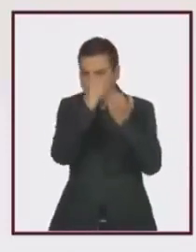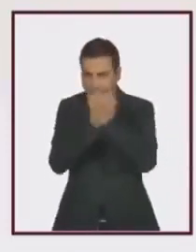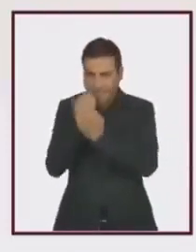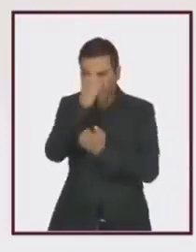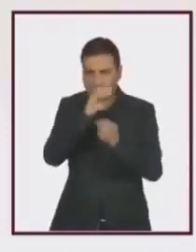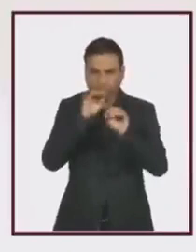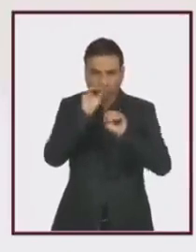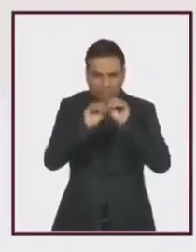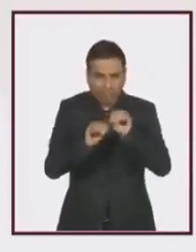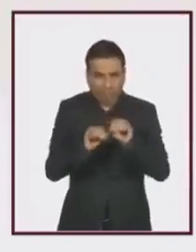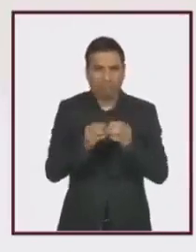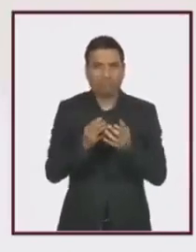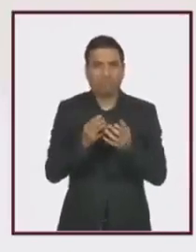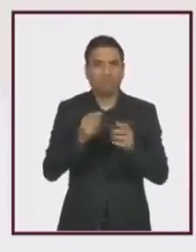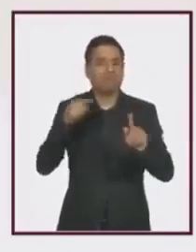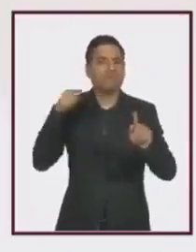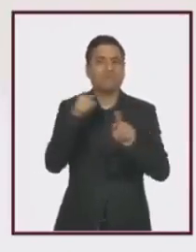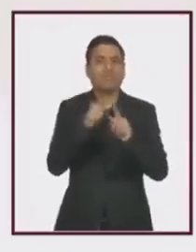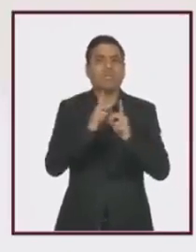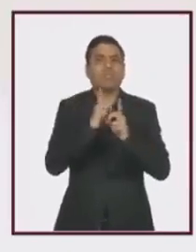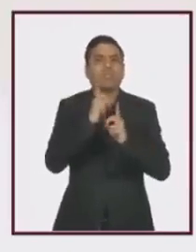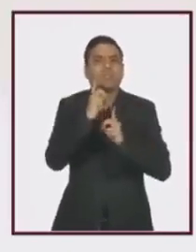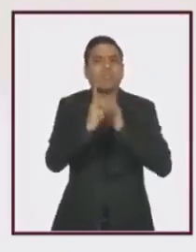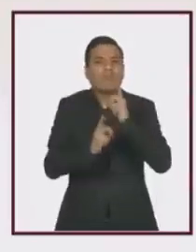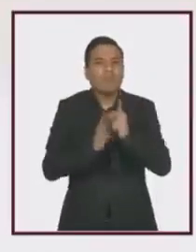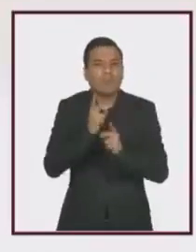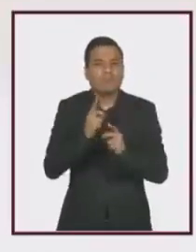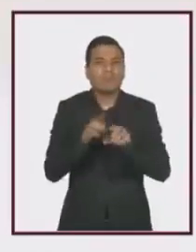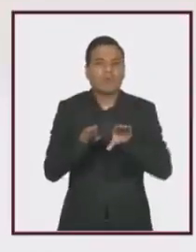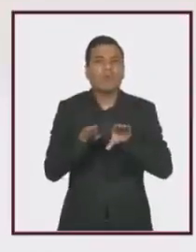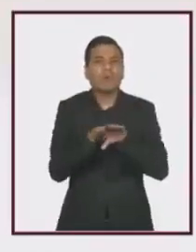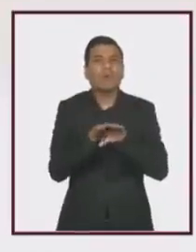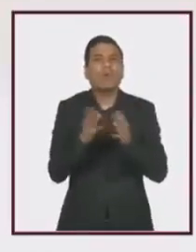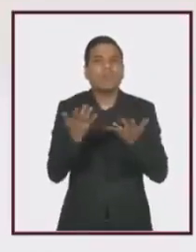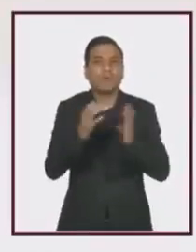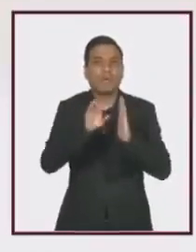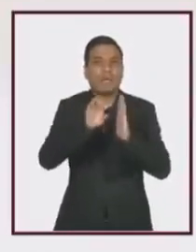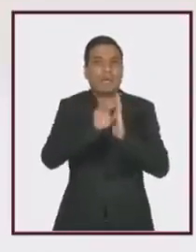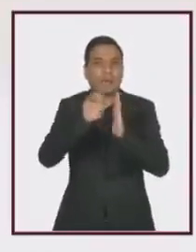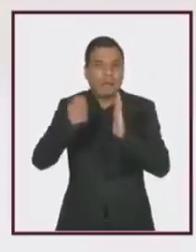educación física cuando se atienden a todos los grados y más de un grupo?